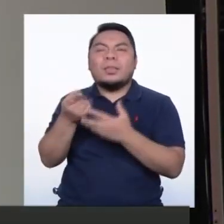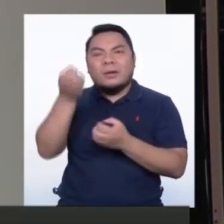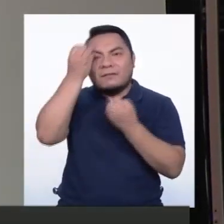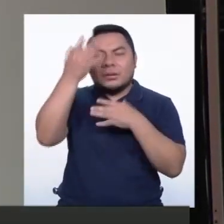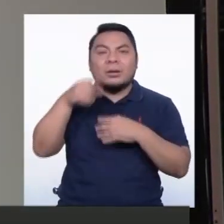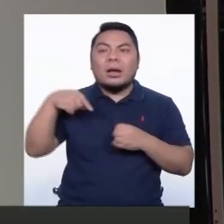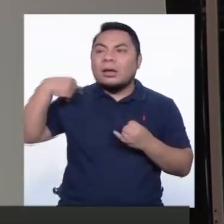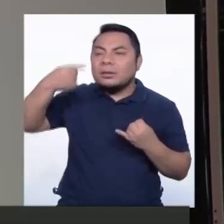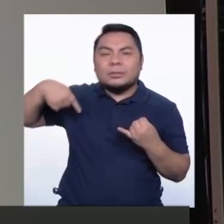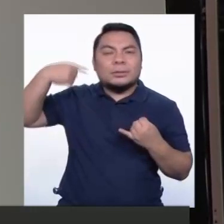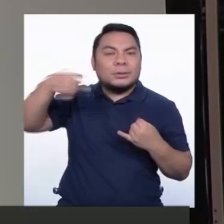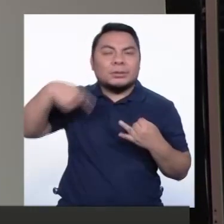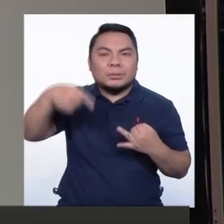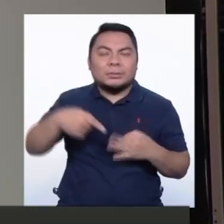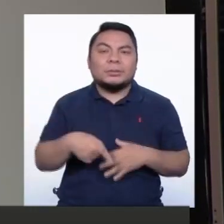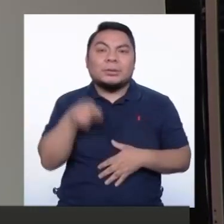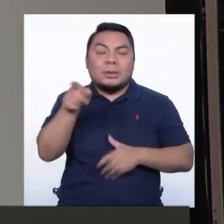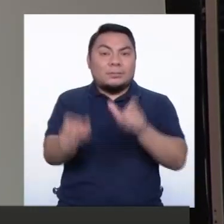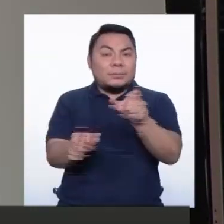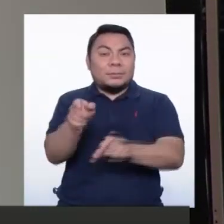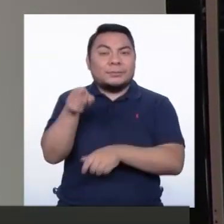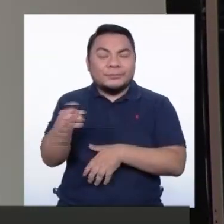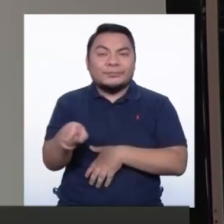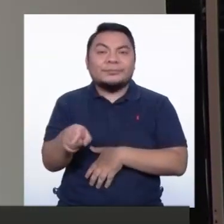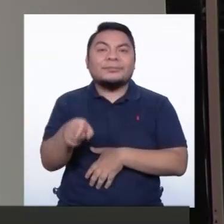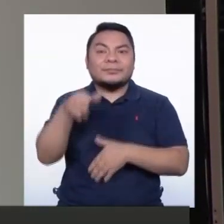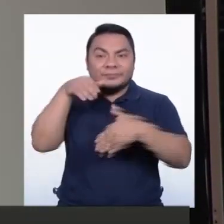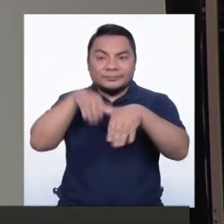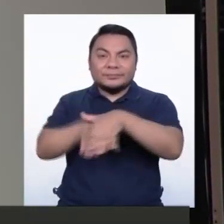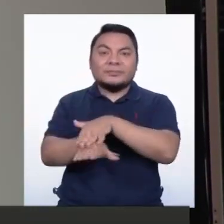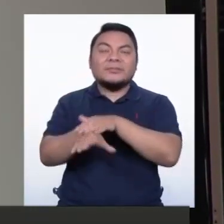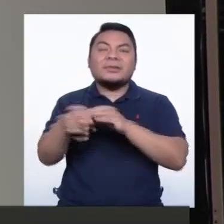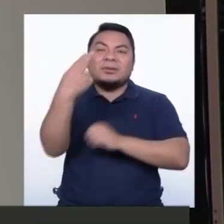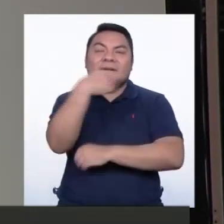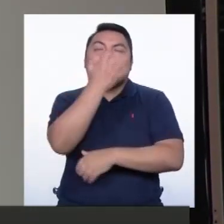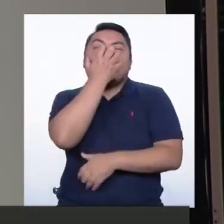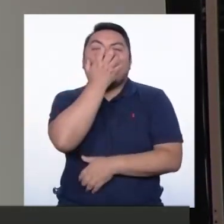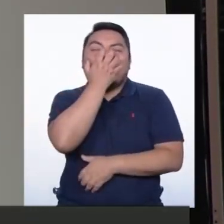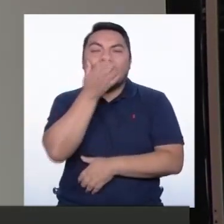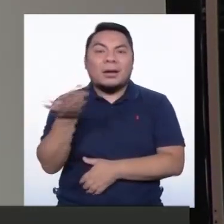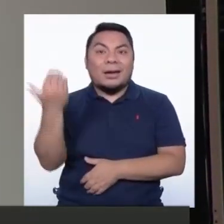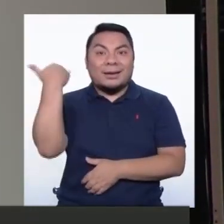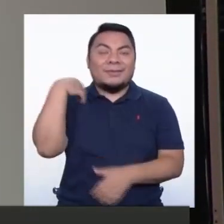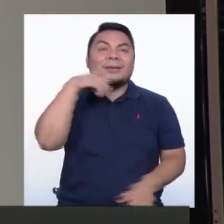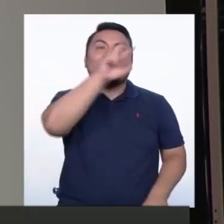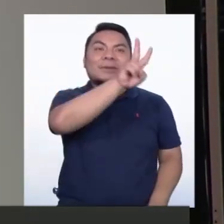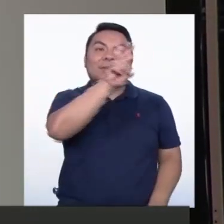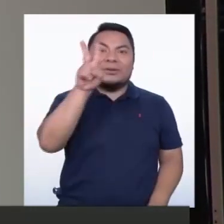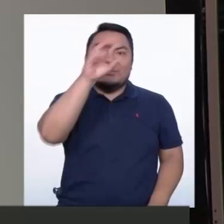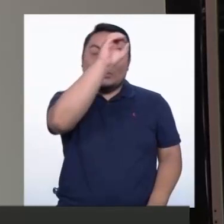diario de pacientes que pasaban a cuidados intensivos era de 22%.